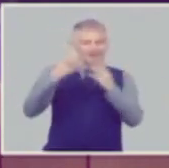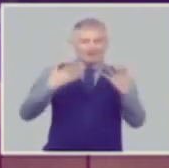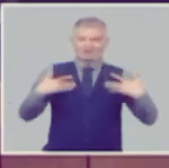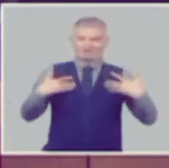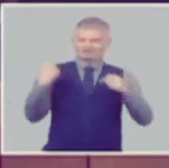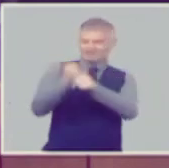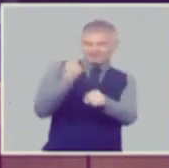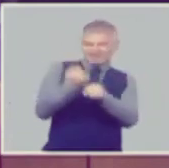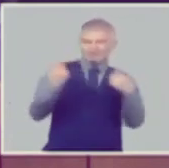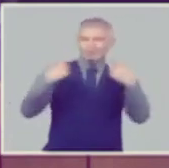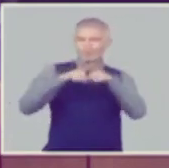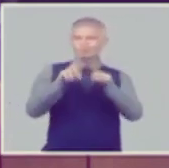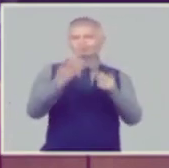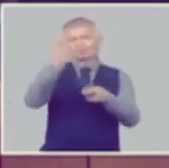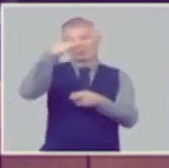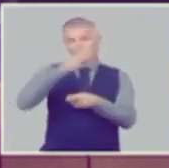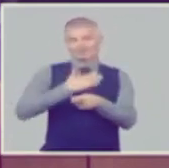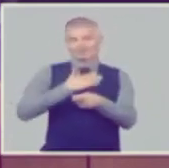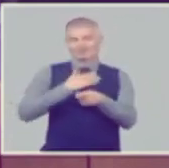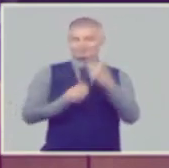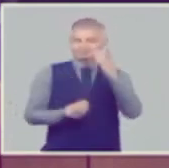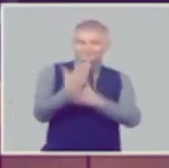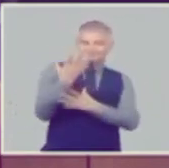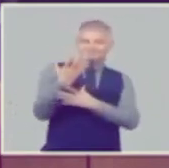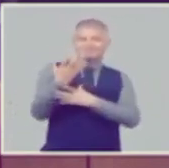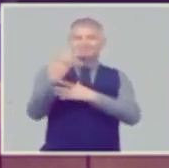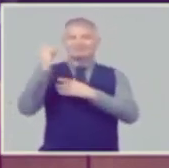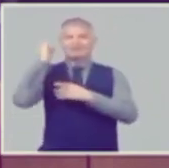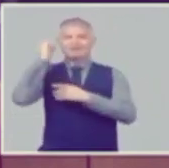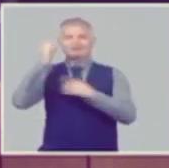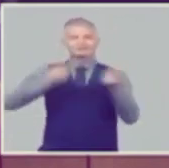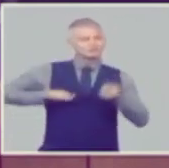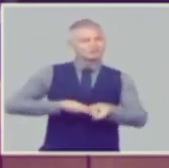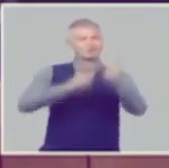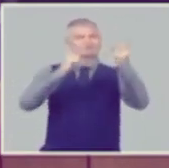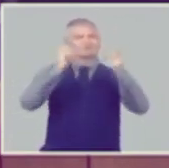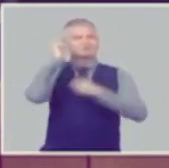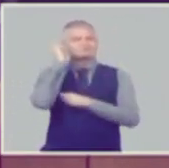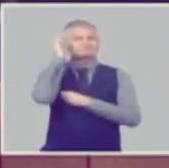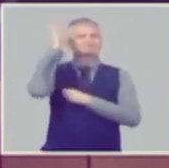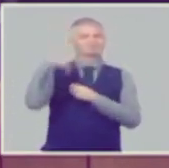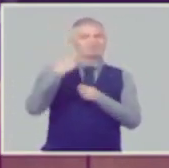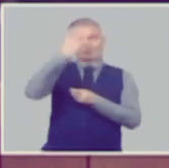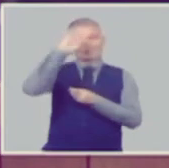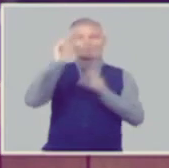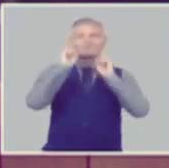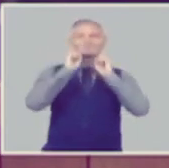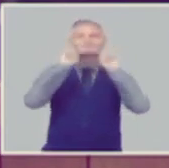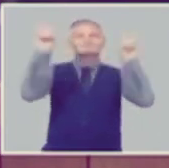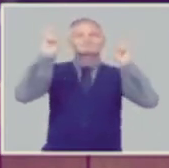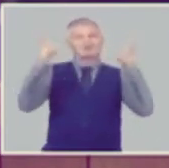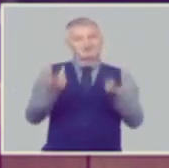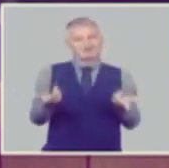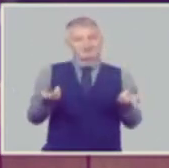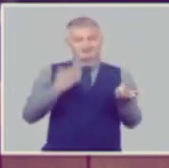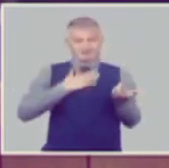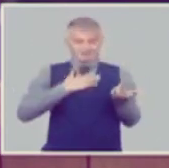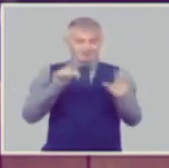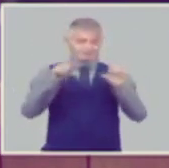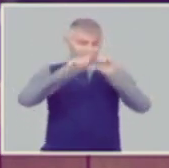para afianzar la certeza de triunfo y creatividad de esa Cuba viva que se ha convertido en la premisa de los días